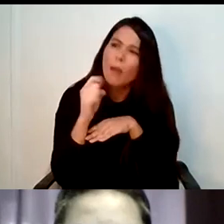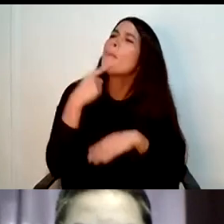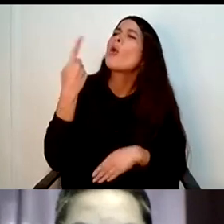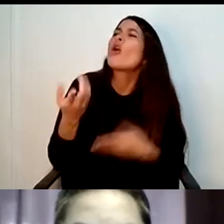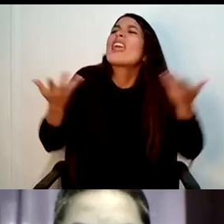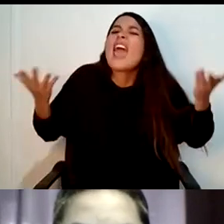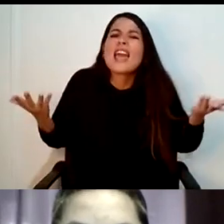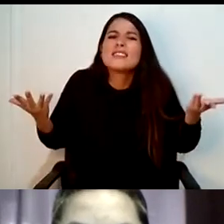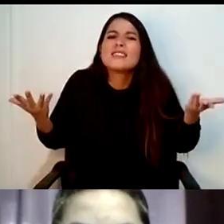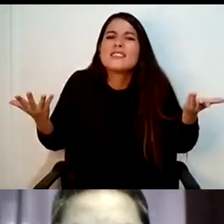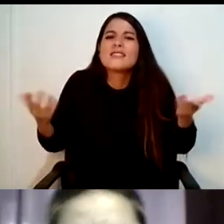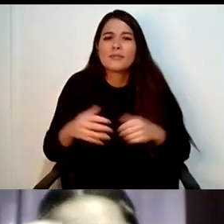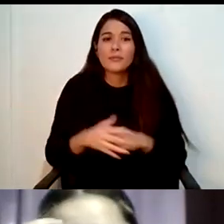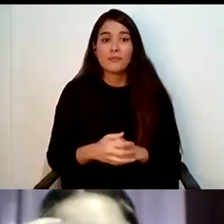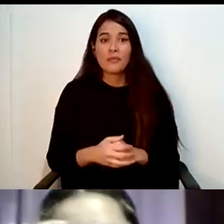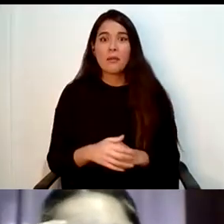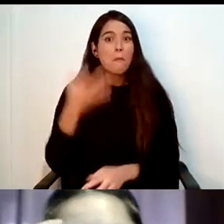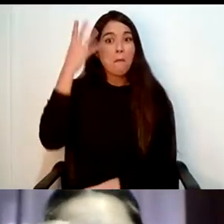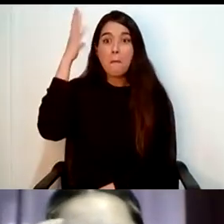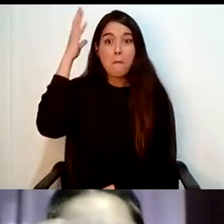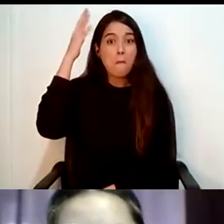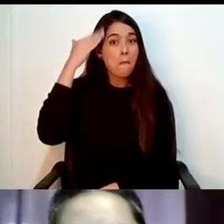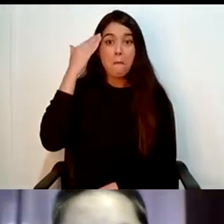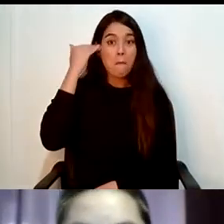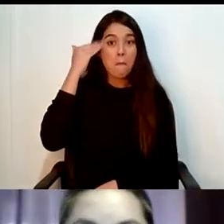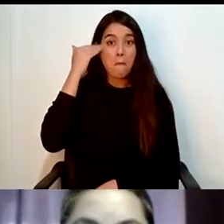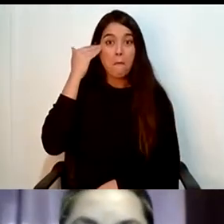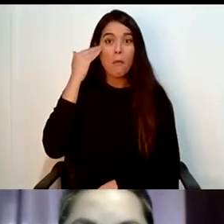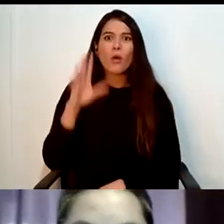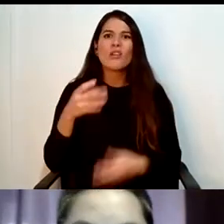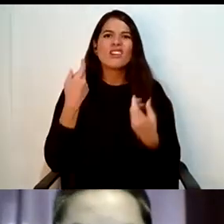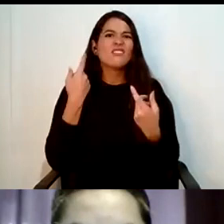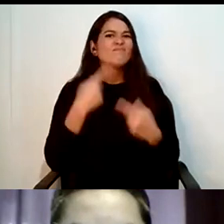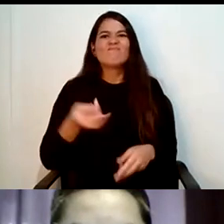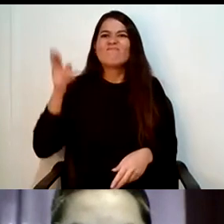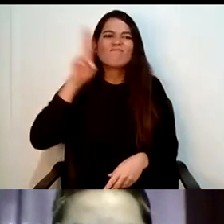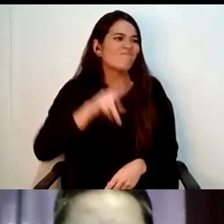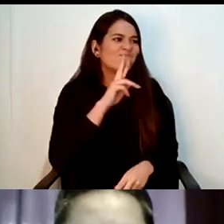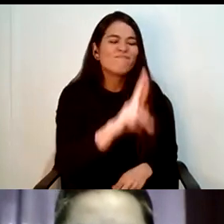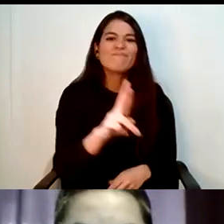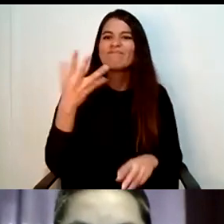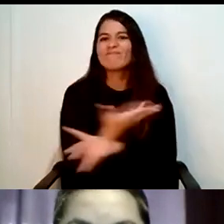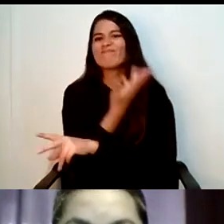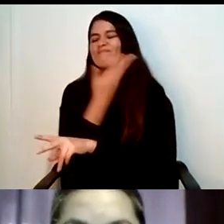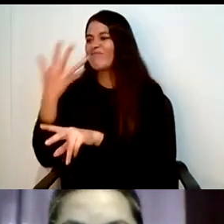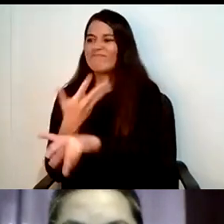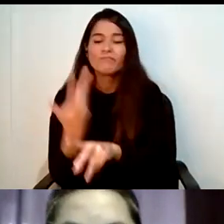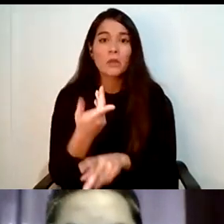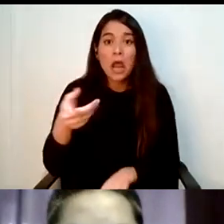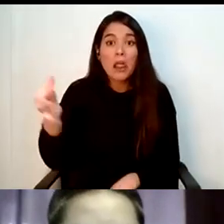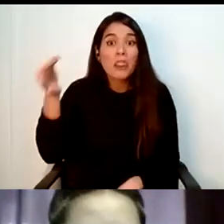es? No teníamos idea. Cuando nos dimos por vencidos, nos comentó que lo que tenía